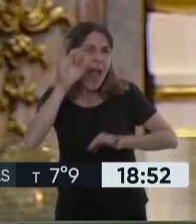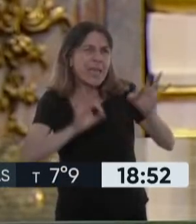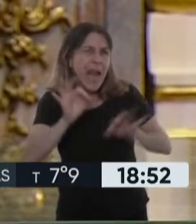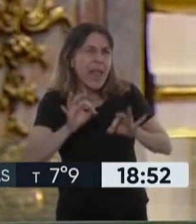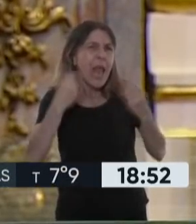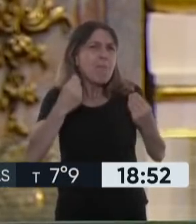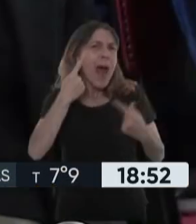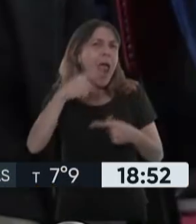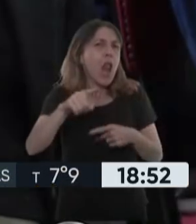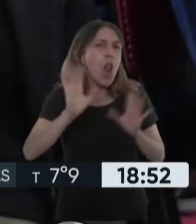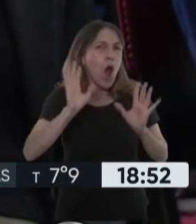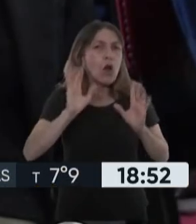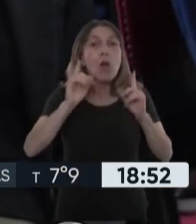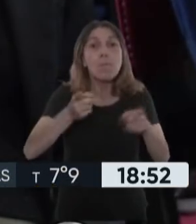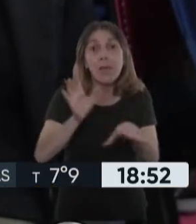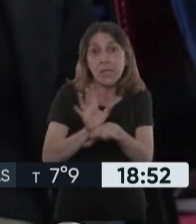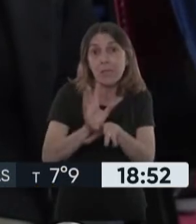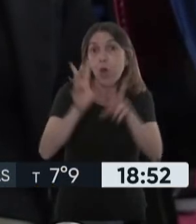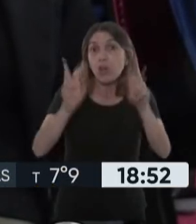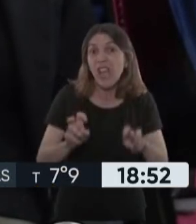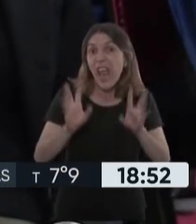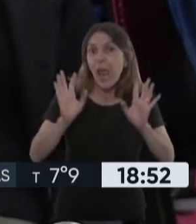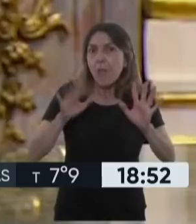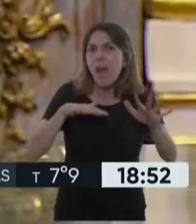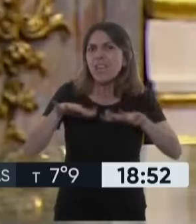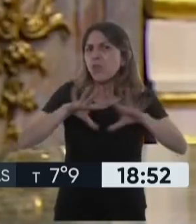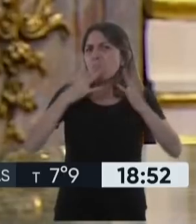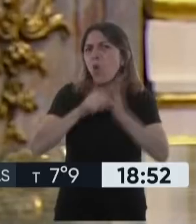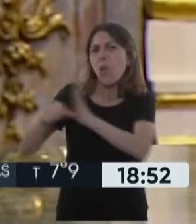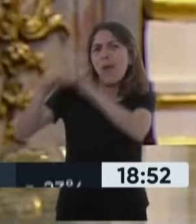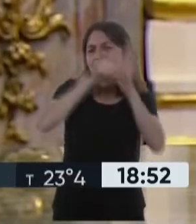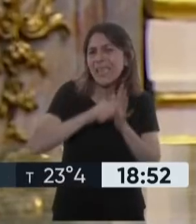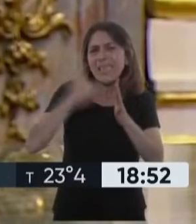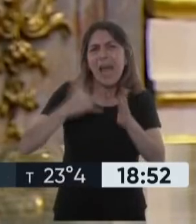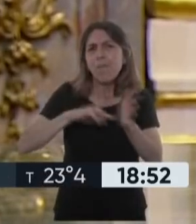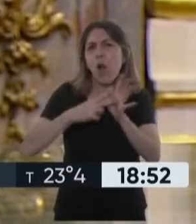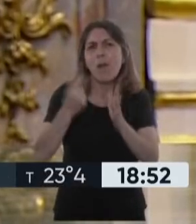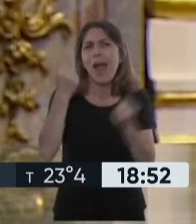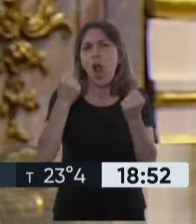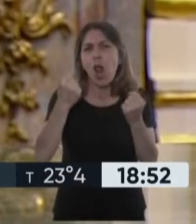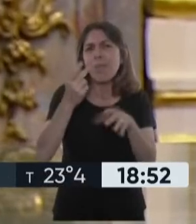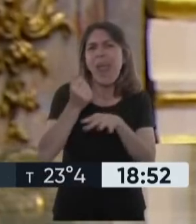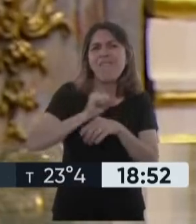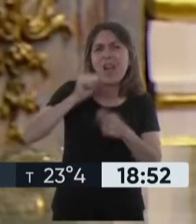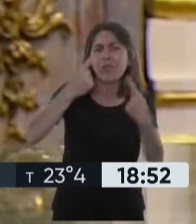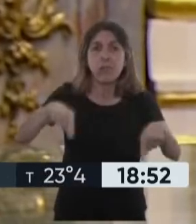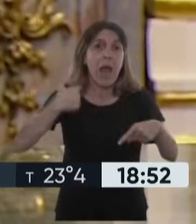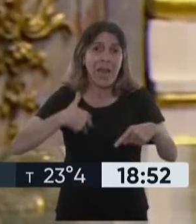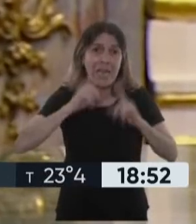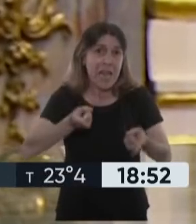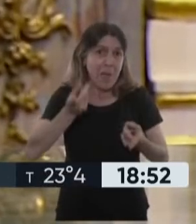logren evitar que este shock que está viviendo el mundo en general y del cual la Argentina no está exento,